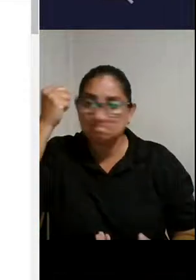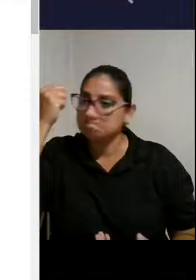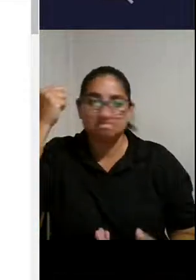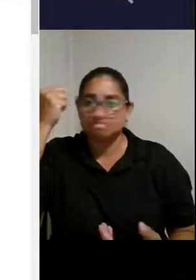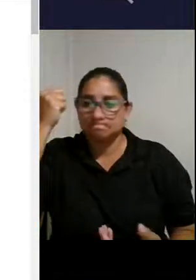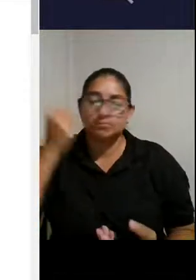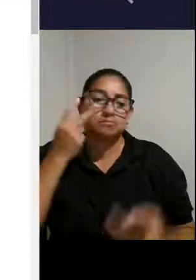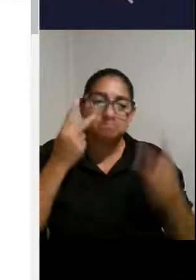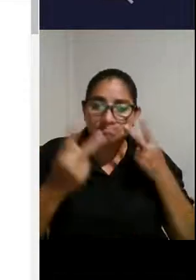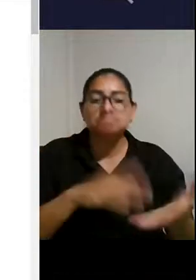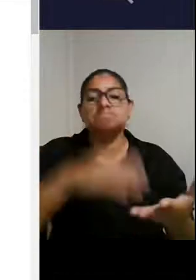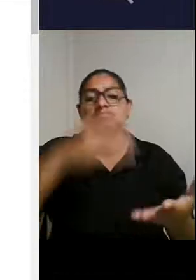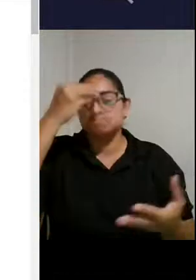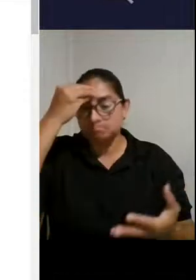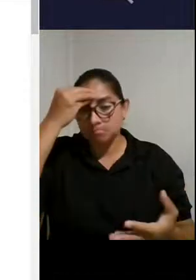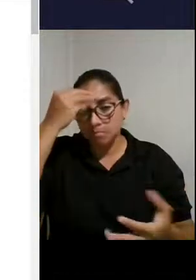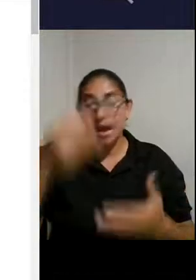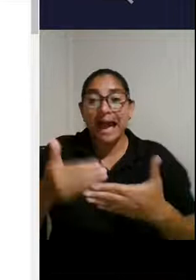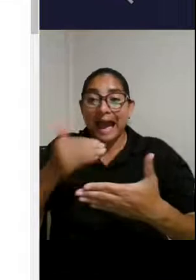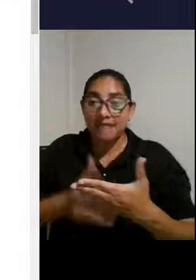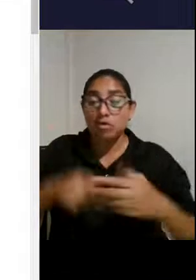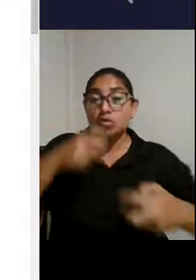qué es lo que tenemos que analizar.